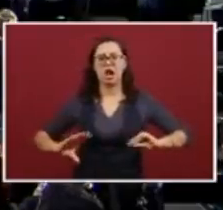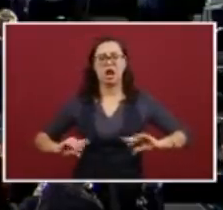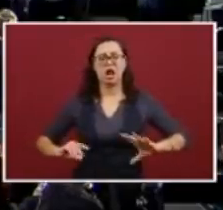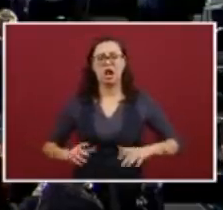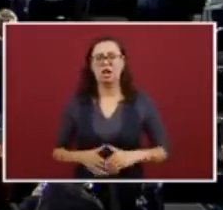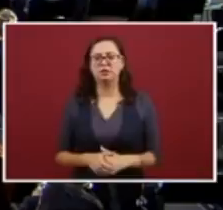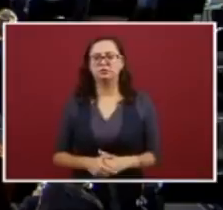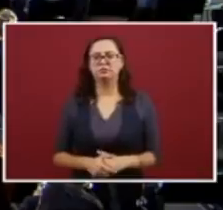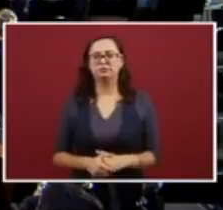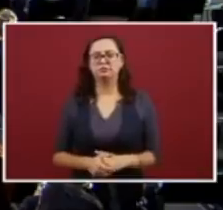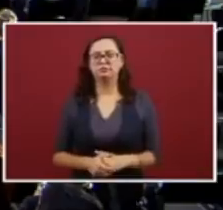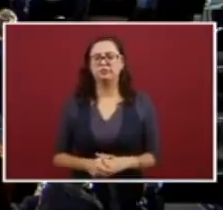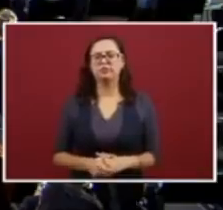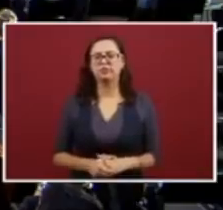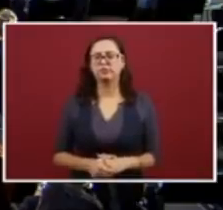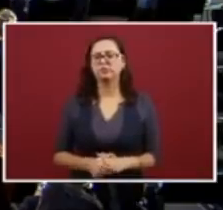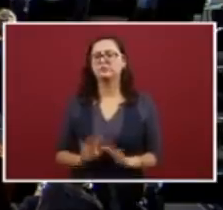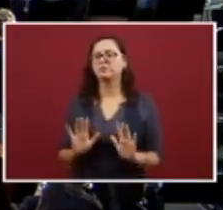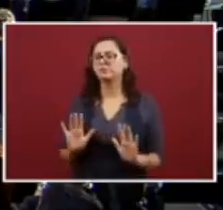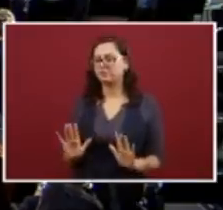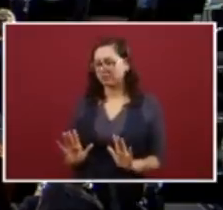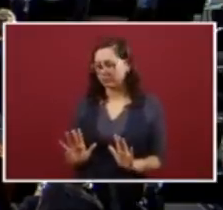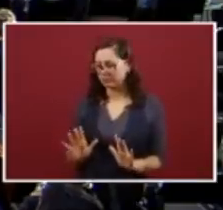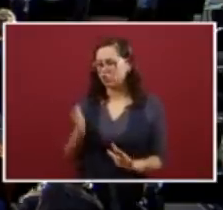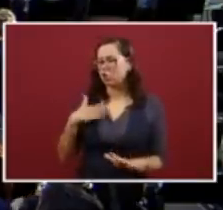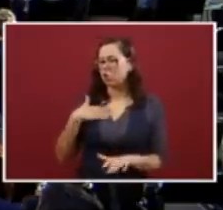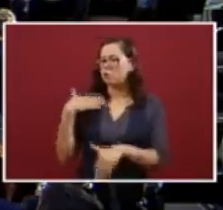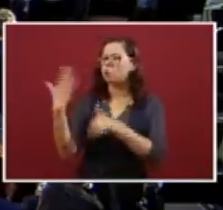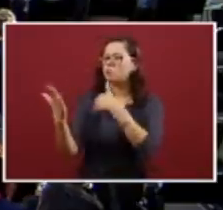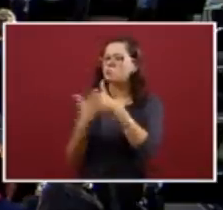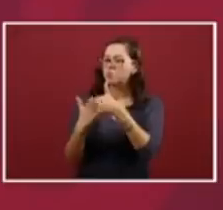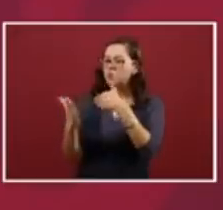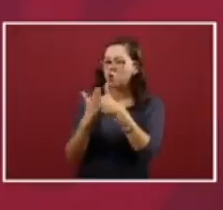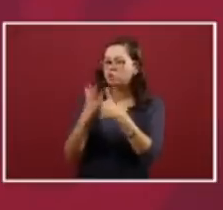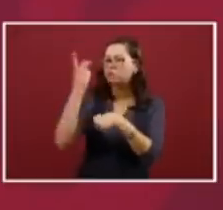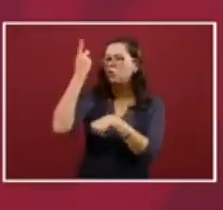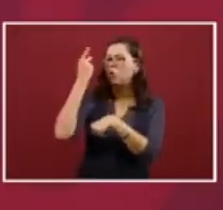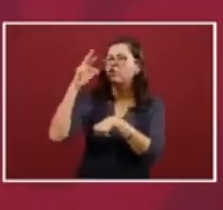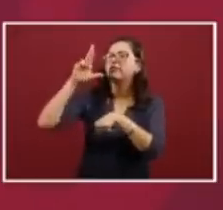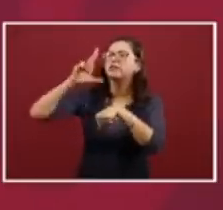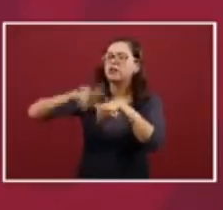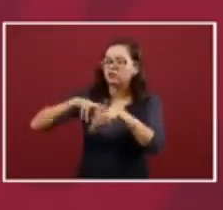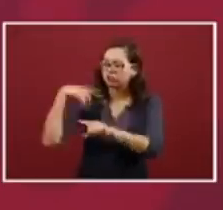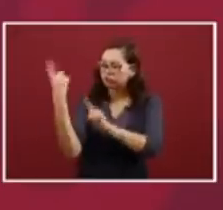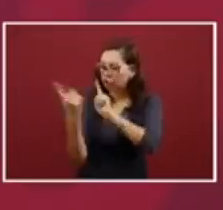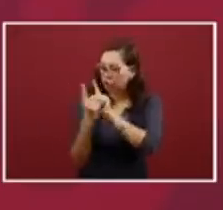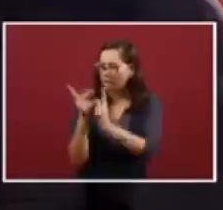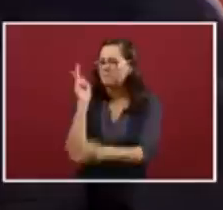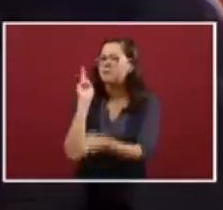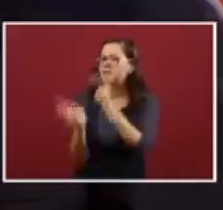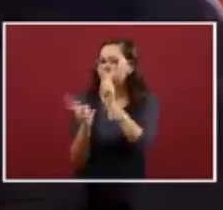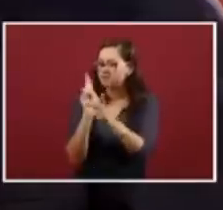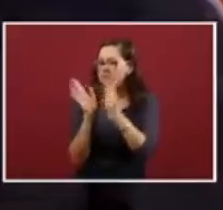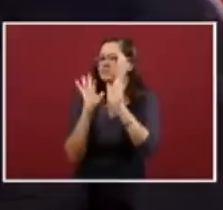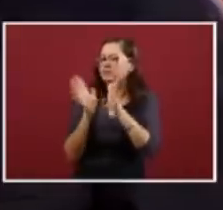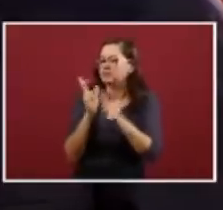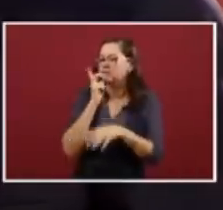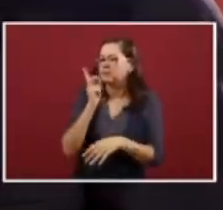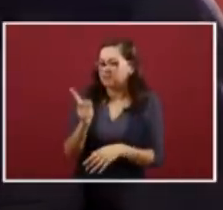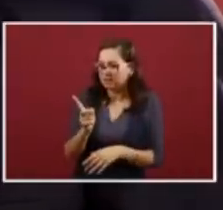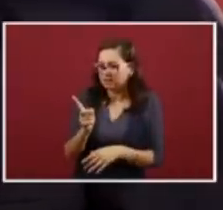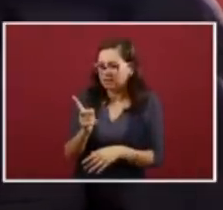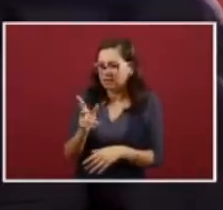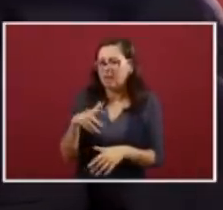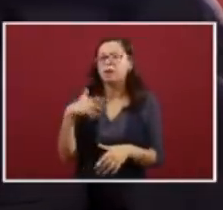y estoy por resolverlo con la directora pero el criterio aplica a todos es decir